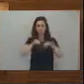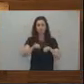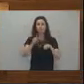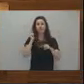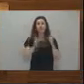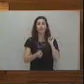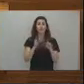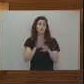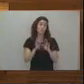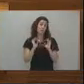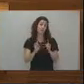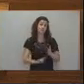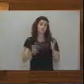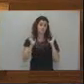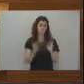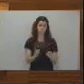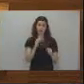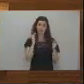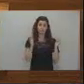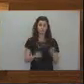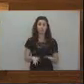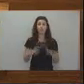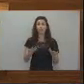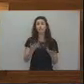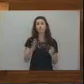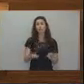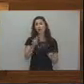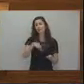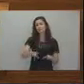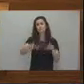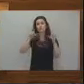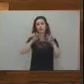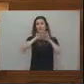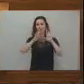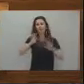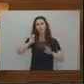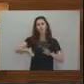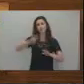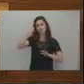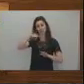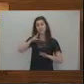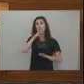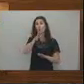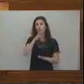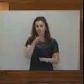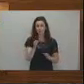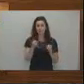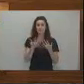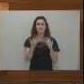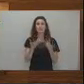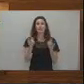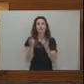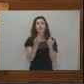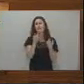una decisión sobre un caso al que al principio todos, salvo Henry Fonda, tenían clara la sentencia. Y tenían clara la sentencia porque tenían prisa. Lo habían